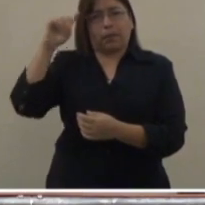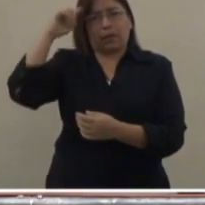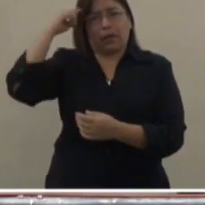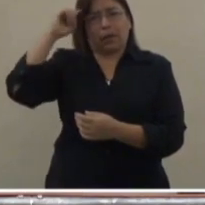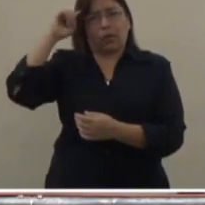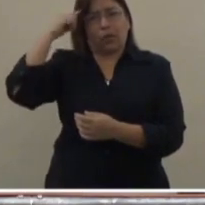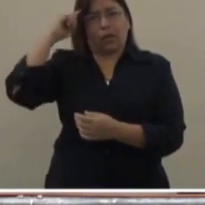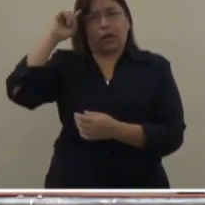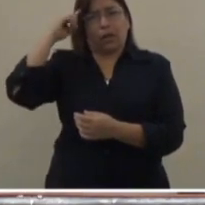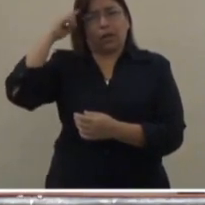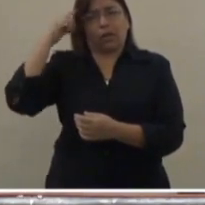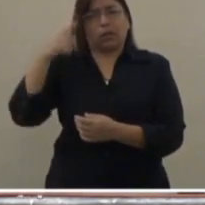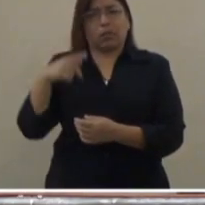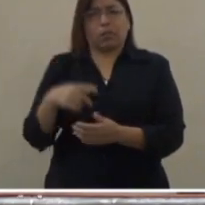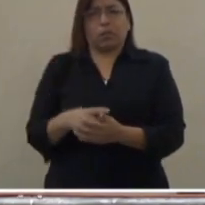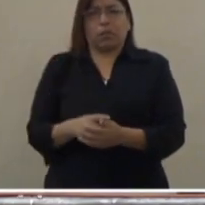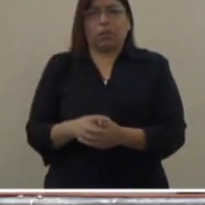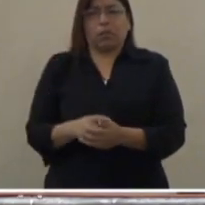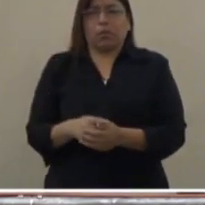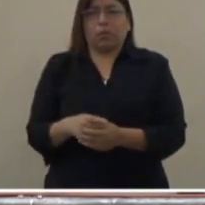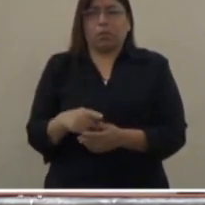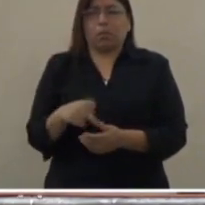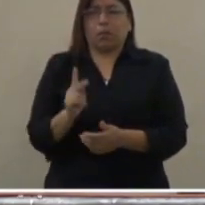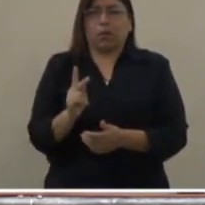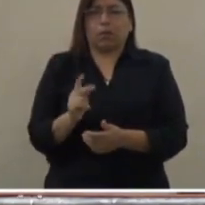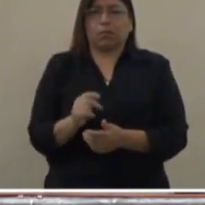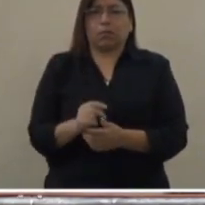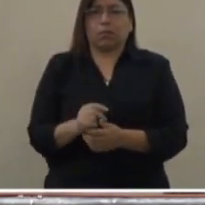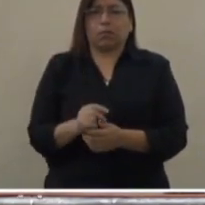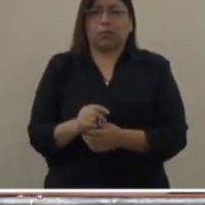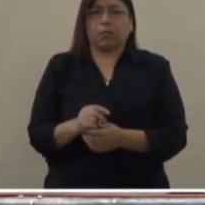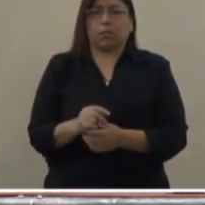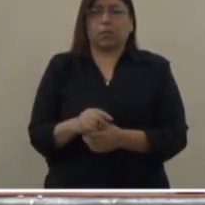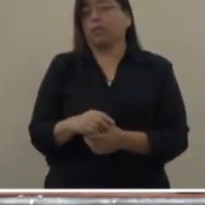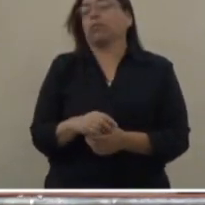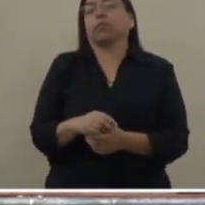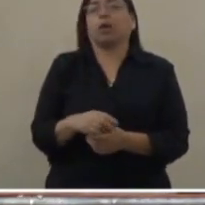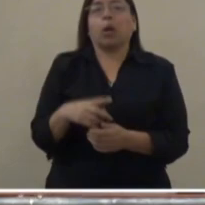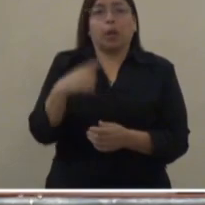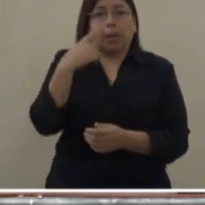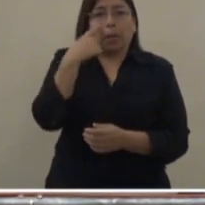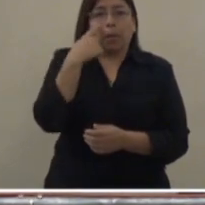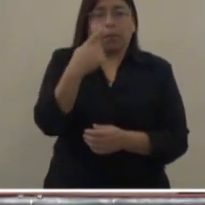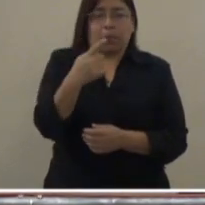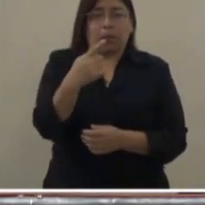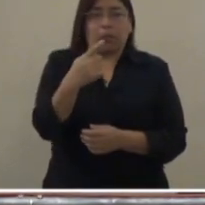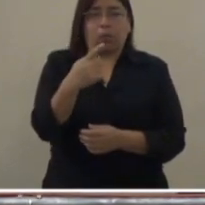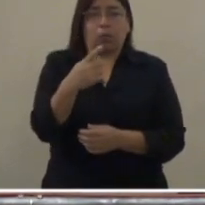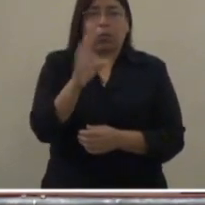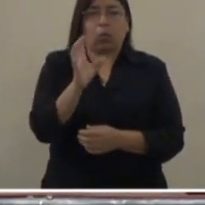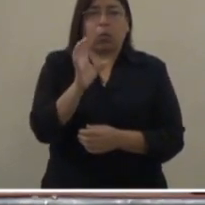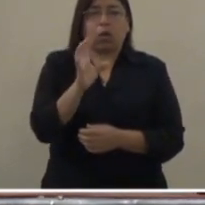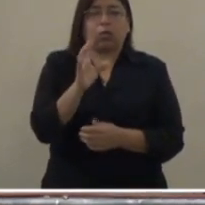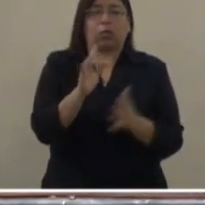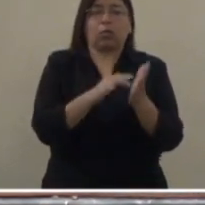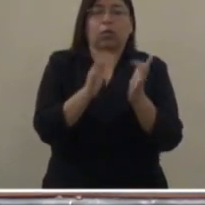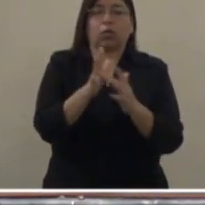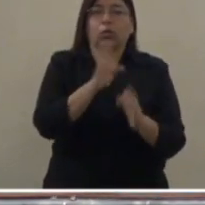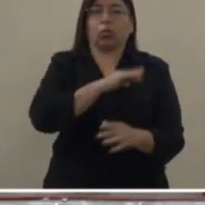Hemos leído el relato de la pasión. En el momento crucial de su